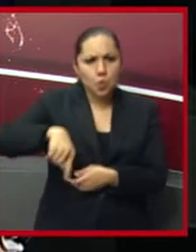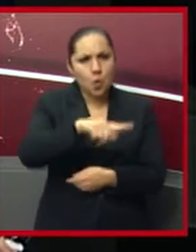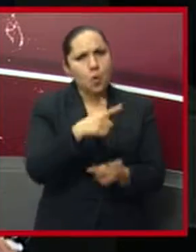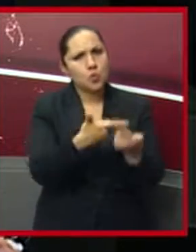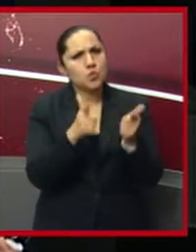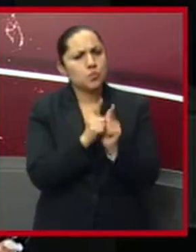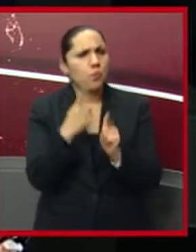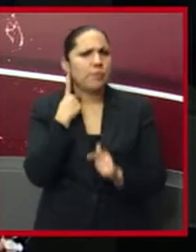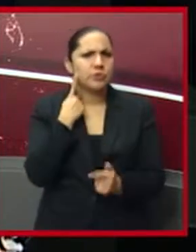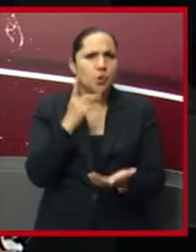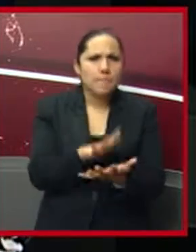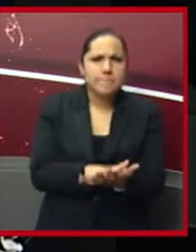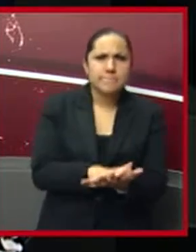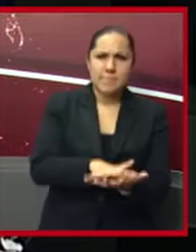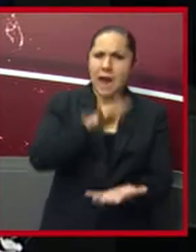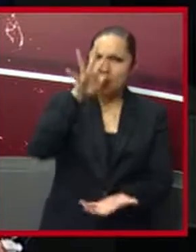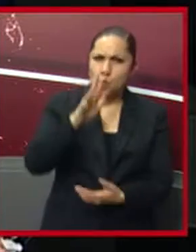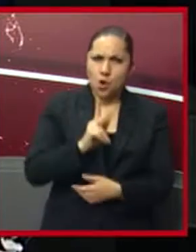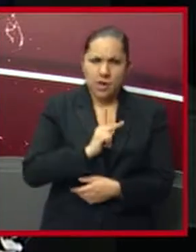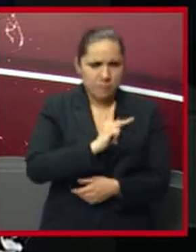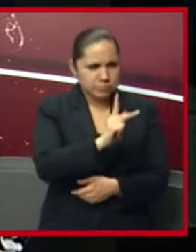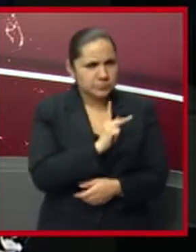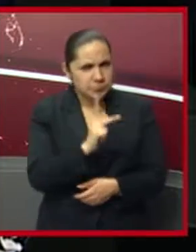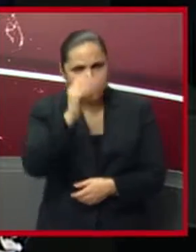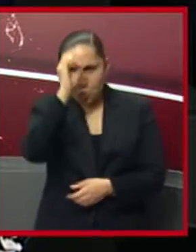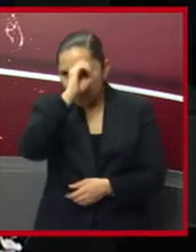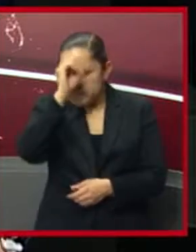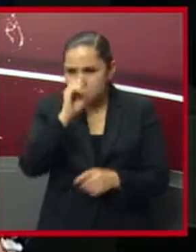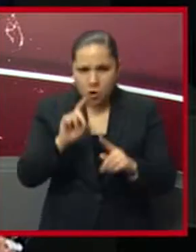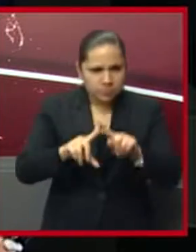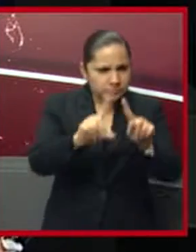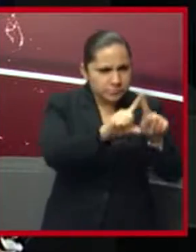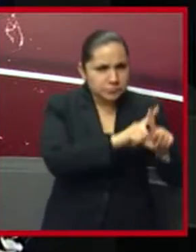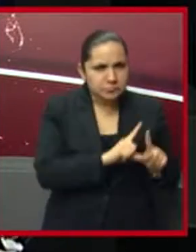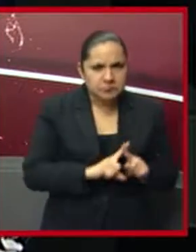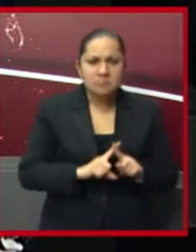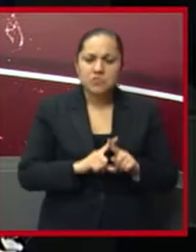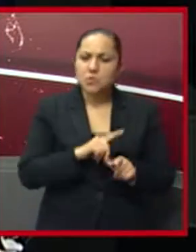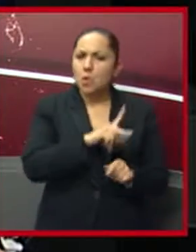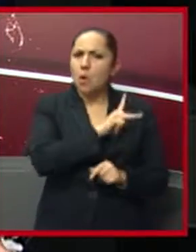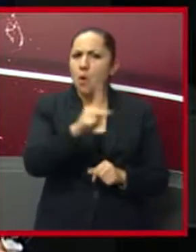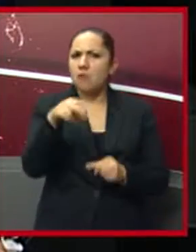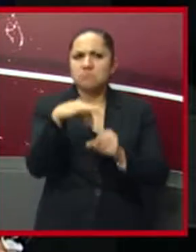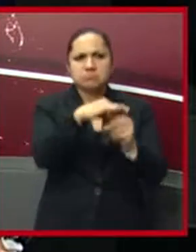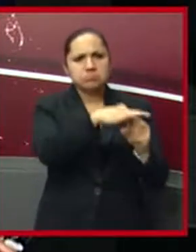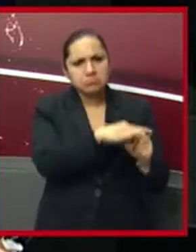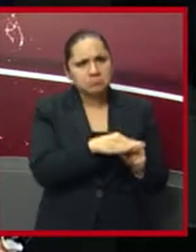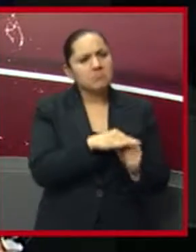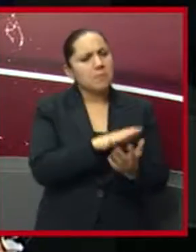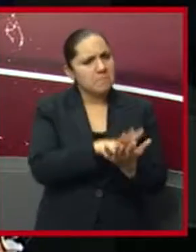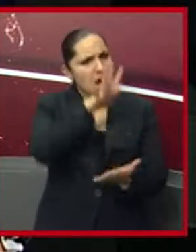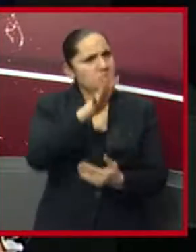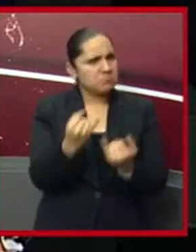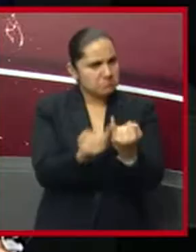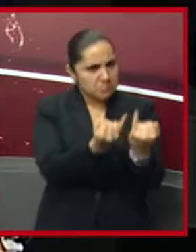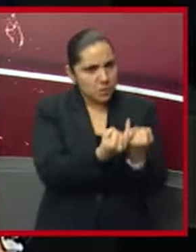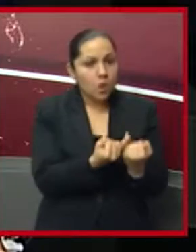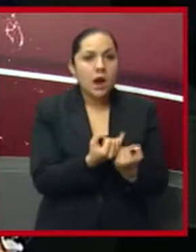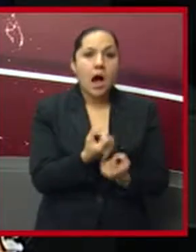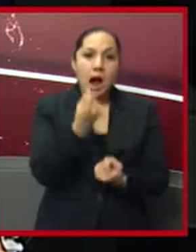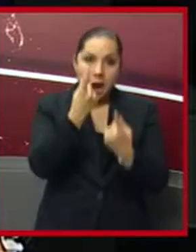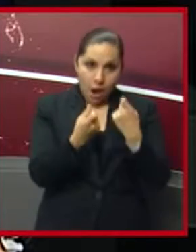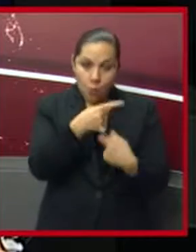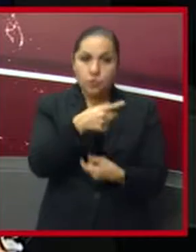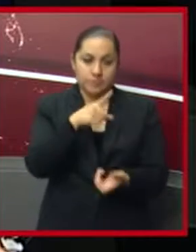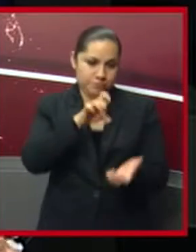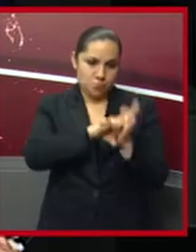una mayoría casi unánime y muchas en unanimidad. El caso también te lo puedo plantear en tema de una reforma constitucional de